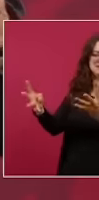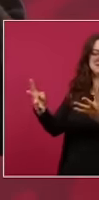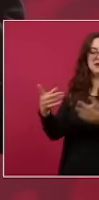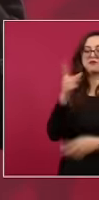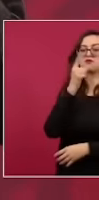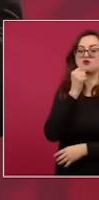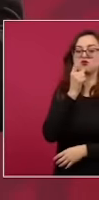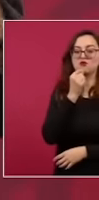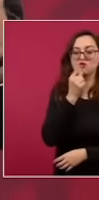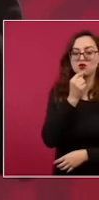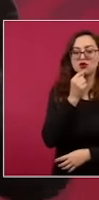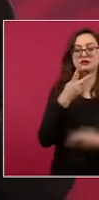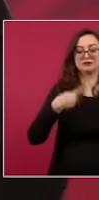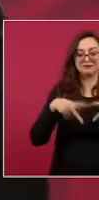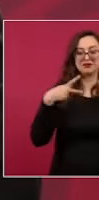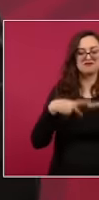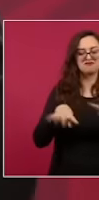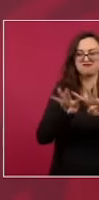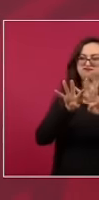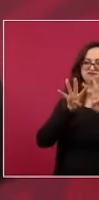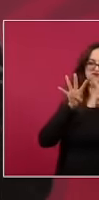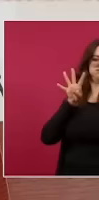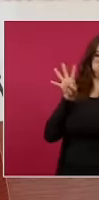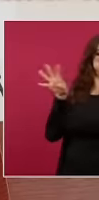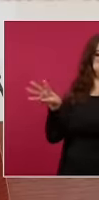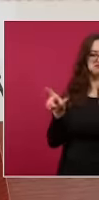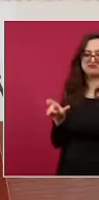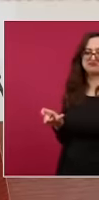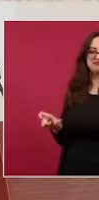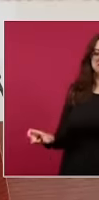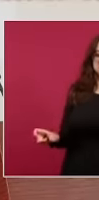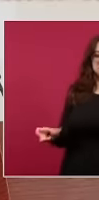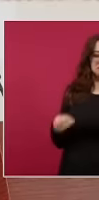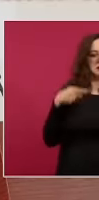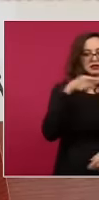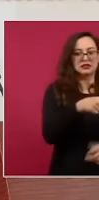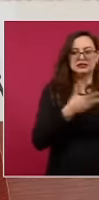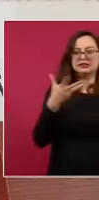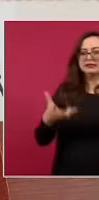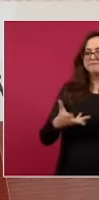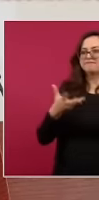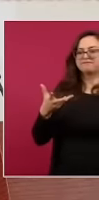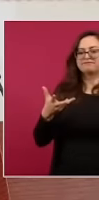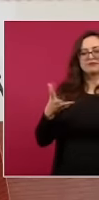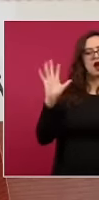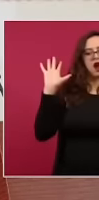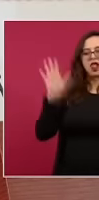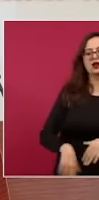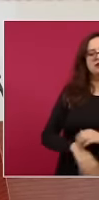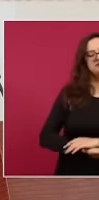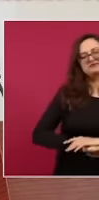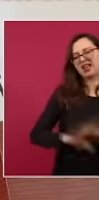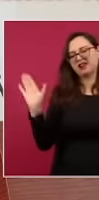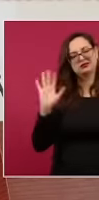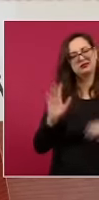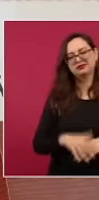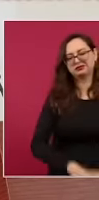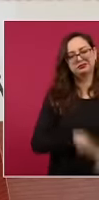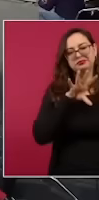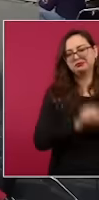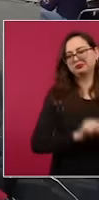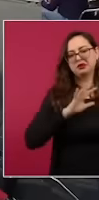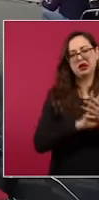con policías y también con ciudadanos, rodearon la embajada y él ya creo que ni siquiera pudo salir, ya lo